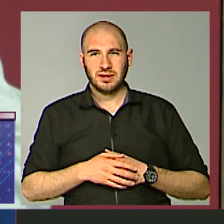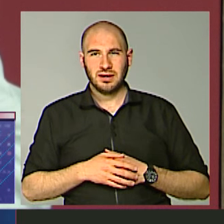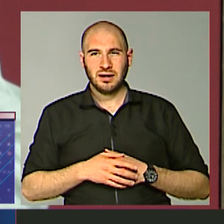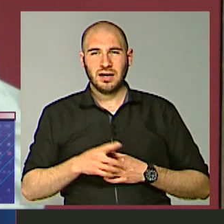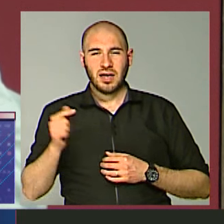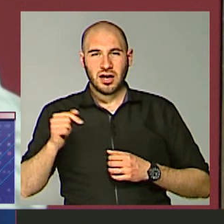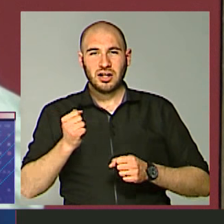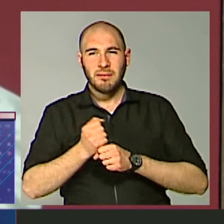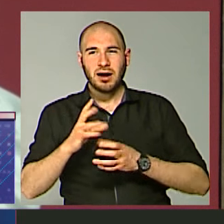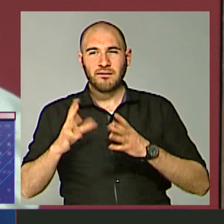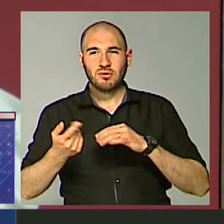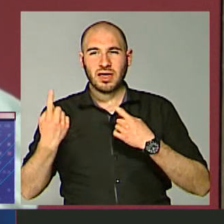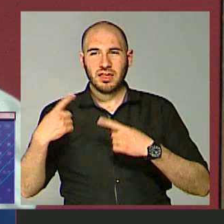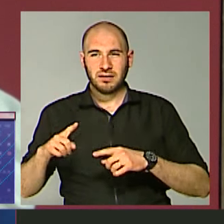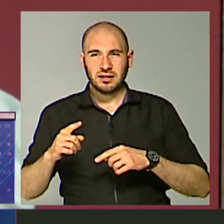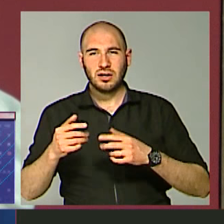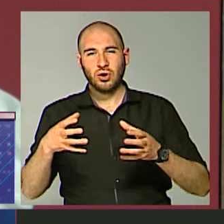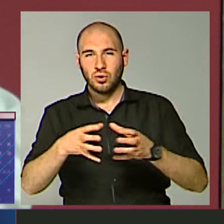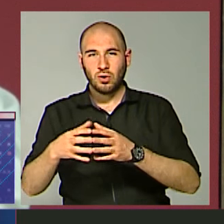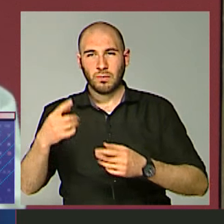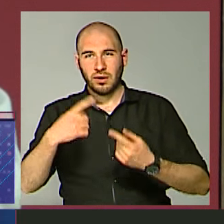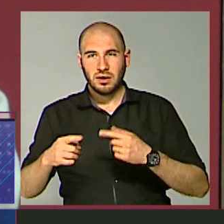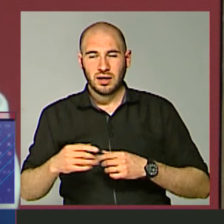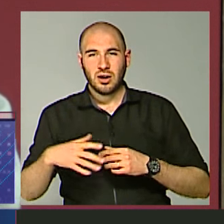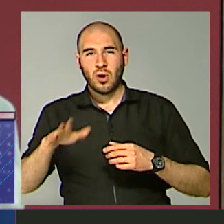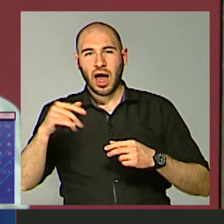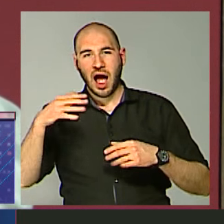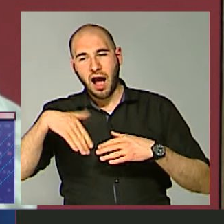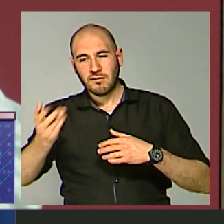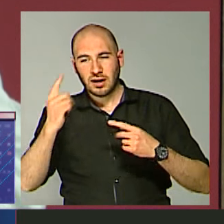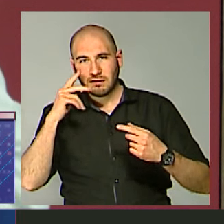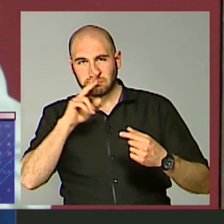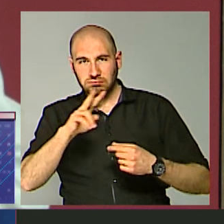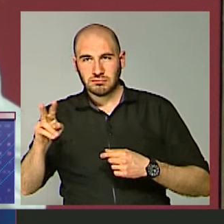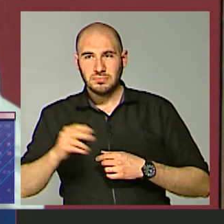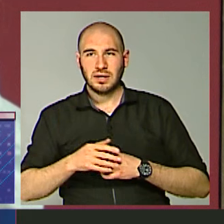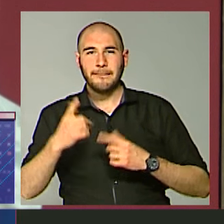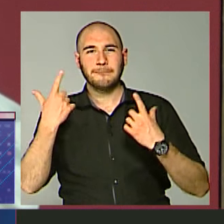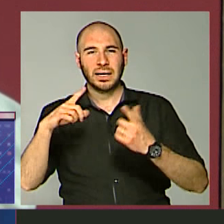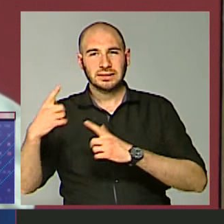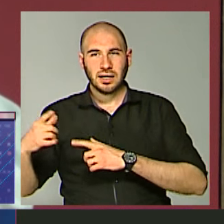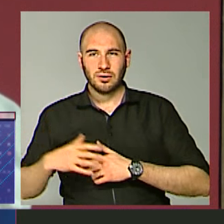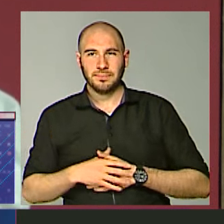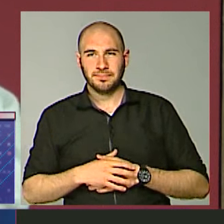ahora se trabaja de otra manera, armando grupos, saliendo a investigar afuera, saliendo de paseo,